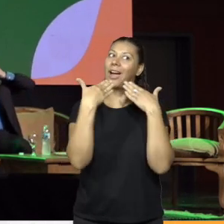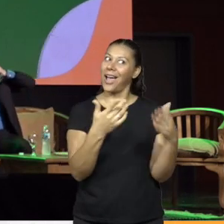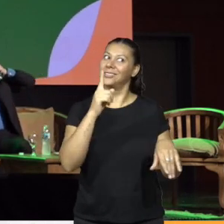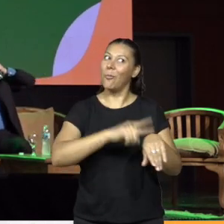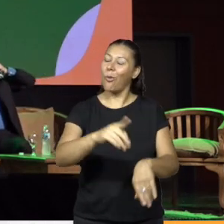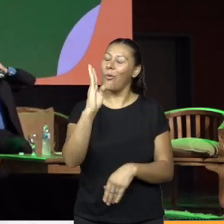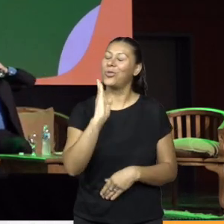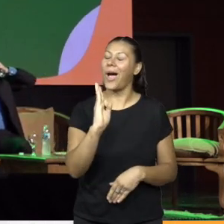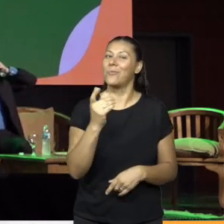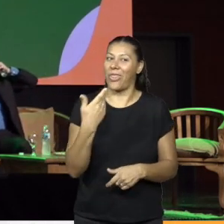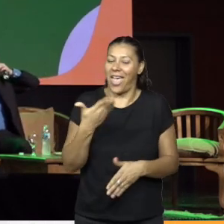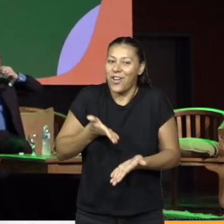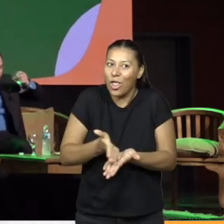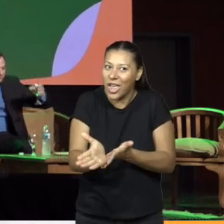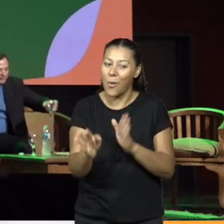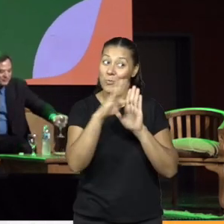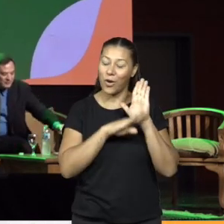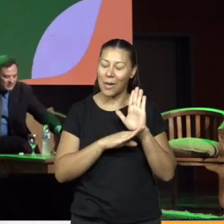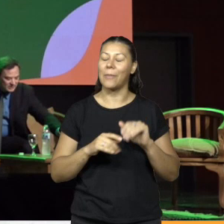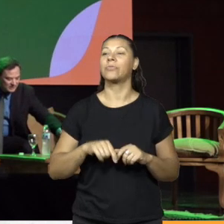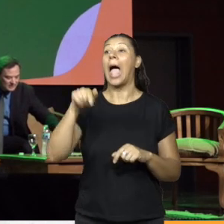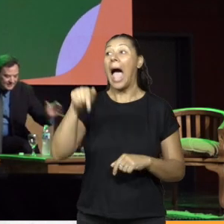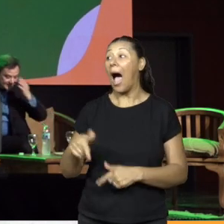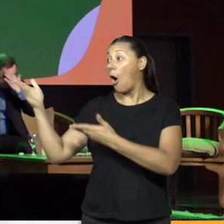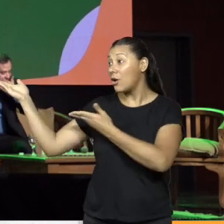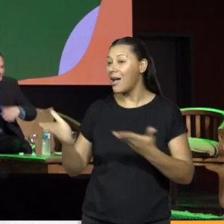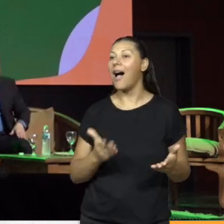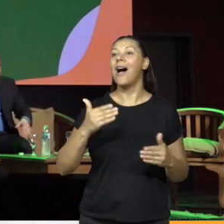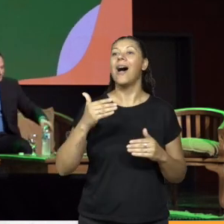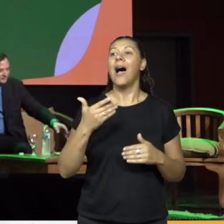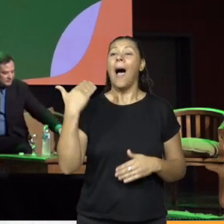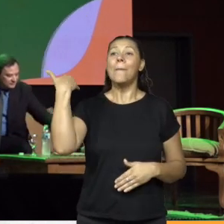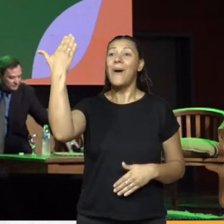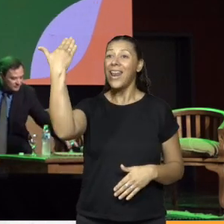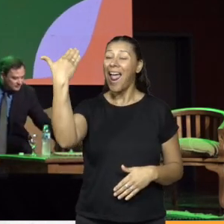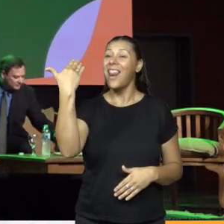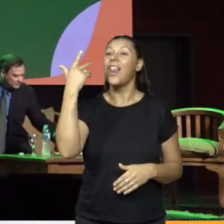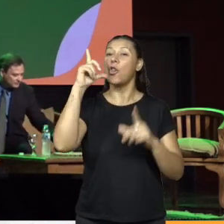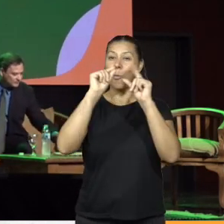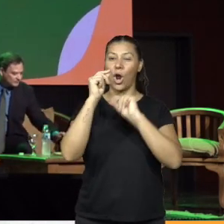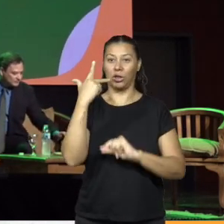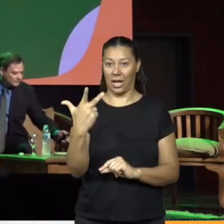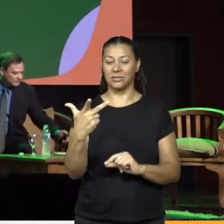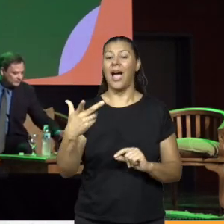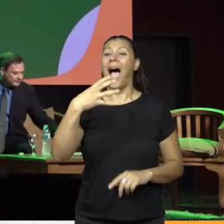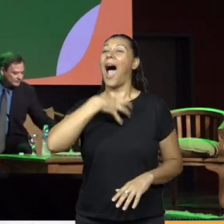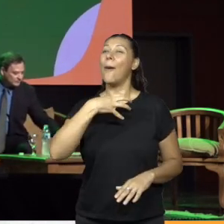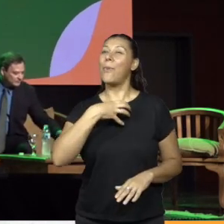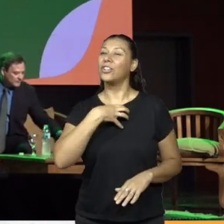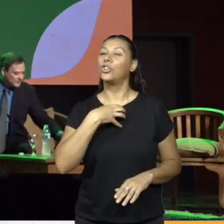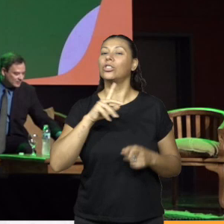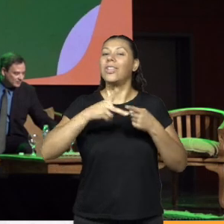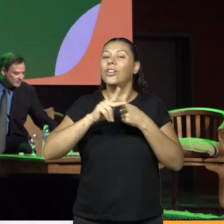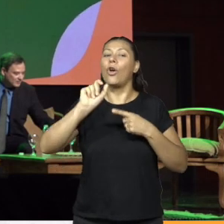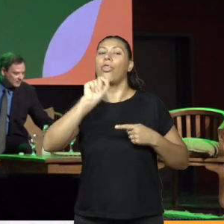el programa previsto. Ahora vamos a dar paso al panel número 3, aspectos técnicos de la inspección. Para eso vamos a